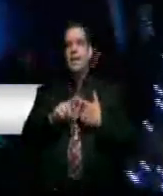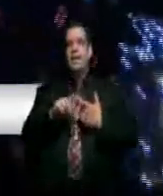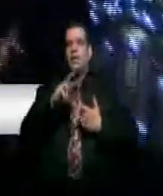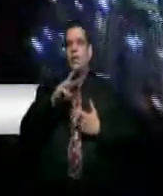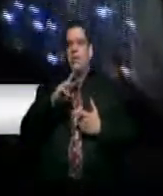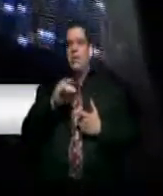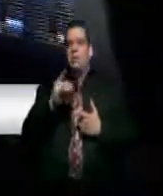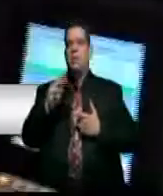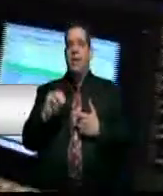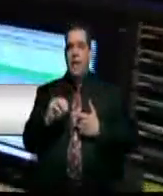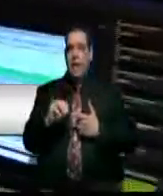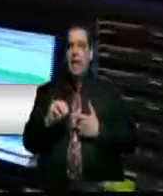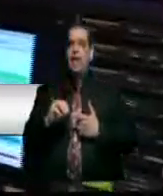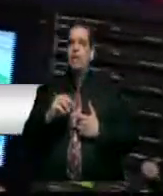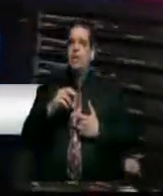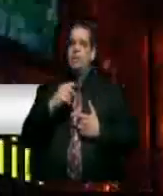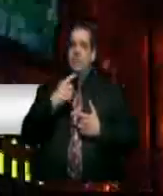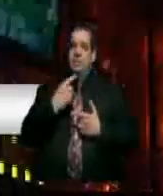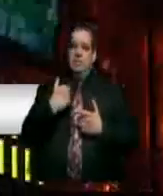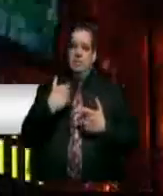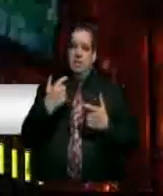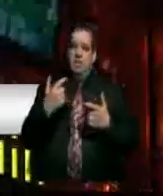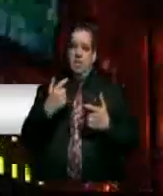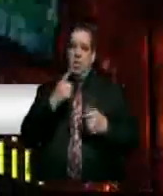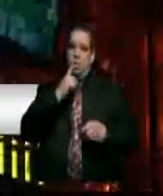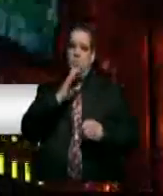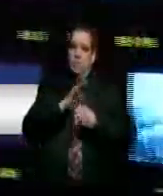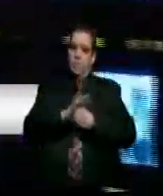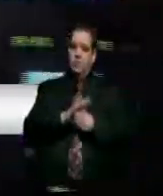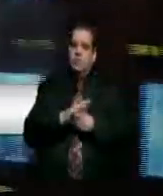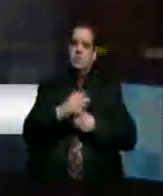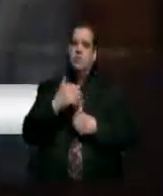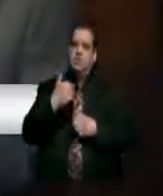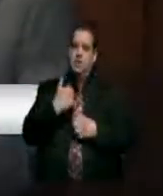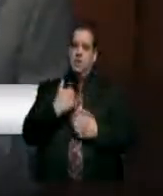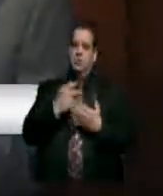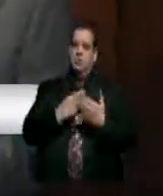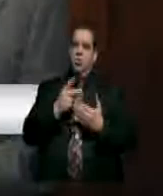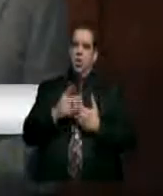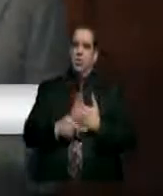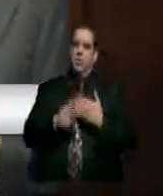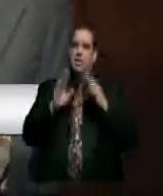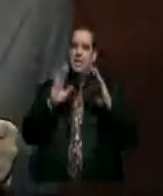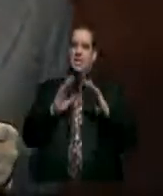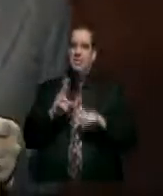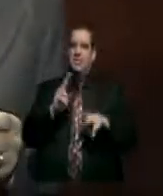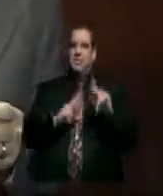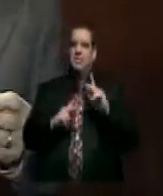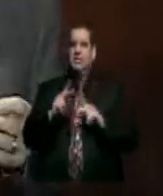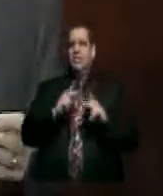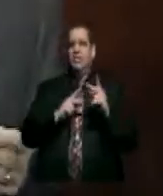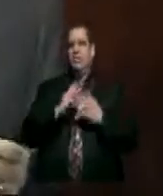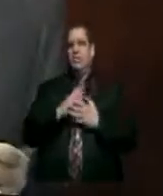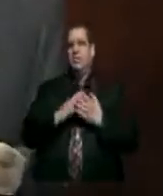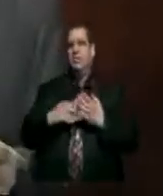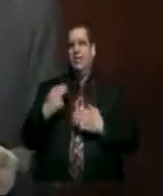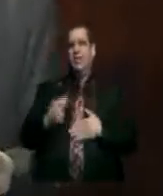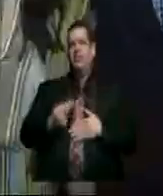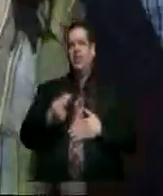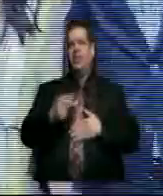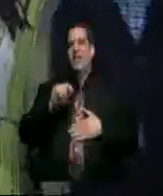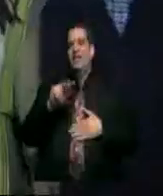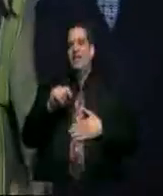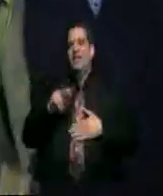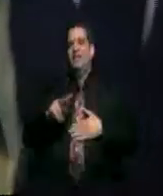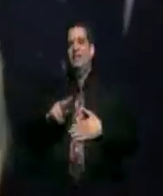WIPM reafirma su compromiso de llevar una programación de excelencia. Figuras que formaron parte de la historia de la